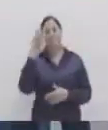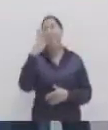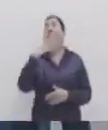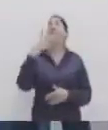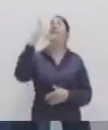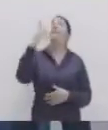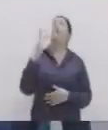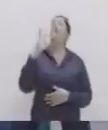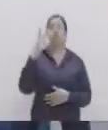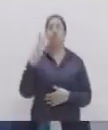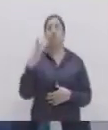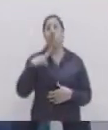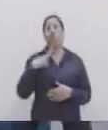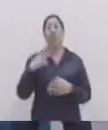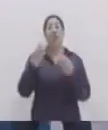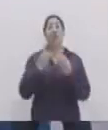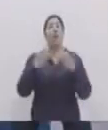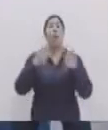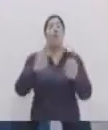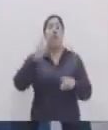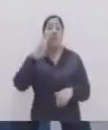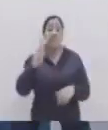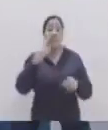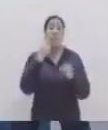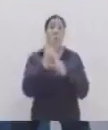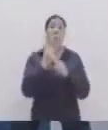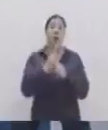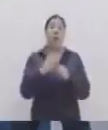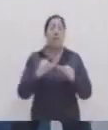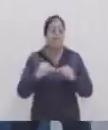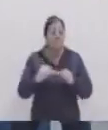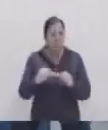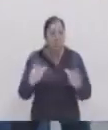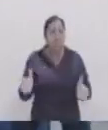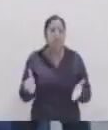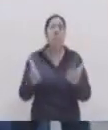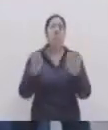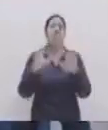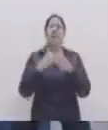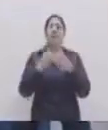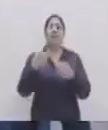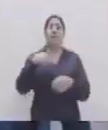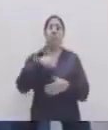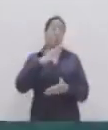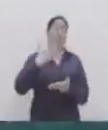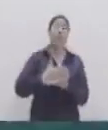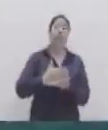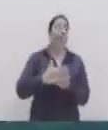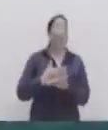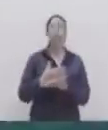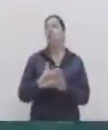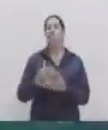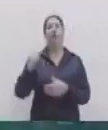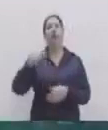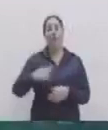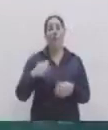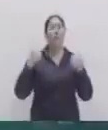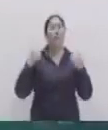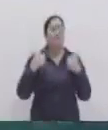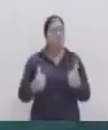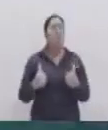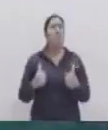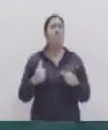Gracias a Dios tenemos la oportunidad de poder ver que Guatemala no se detiene, por lo tanto nosotros no nos podemos detener. Este es un buen